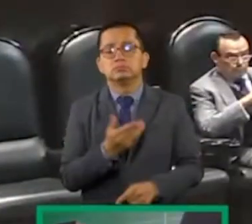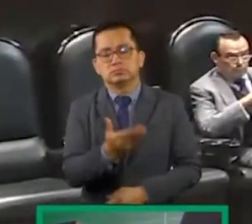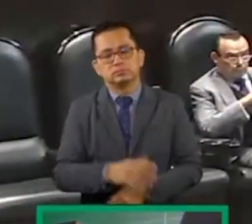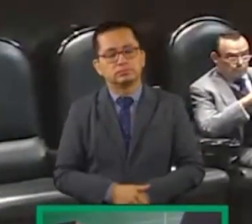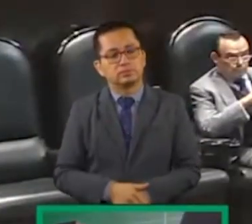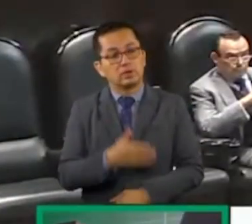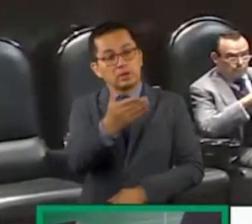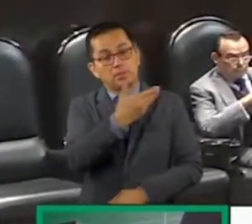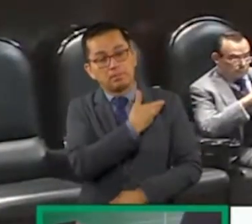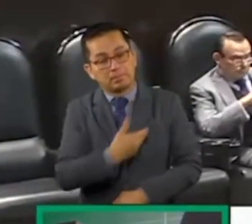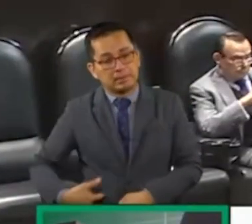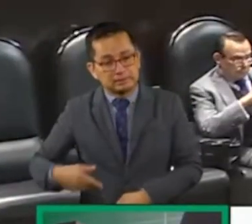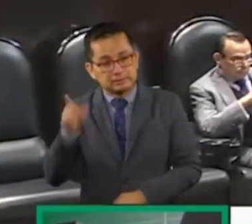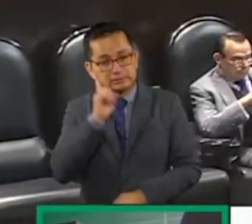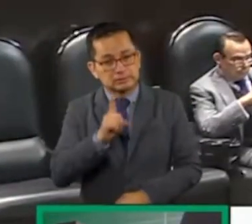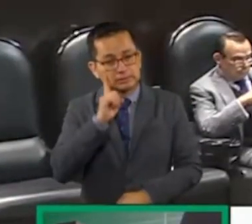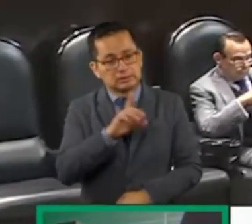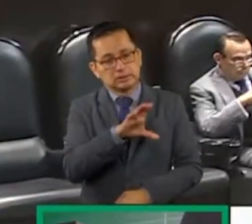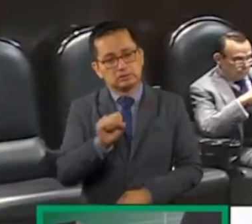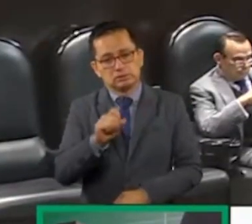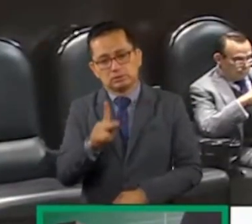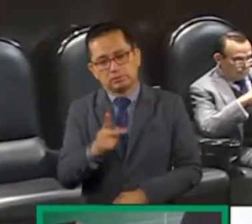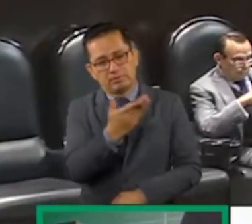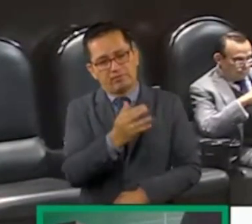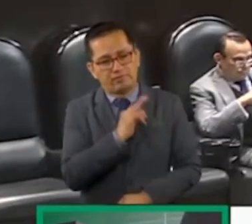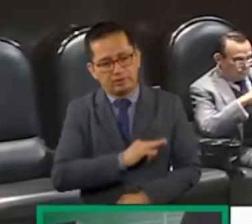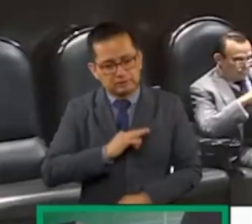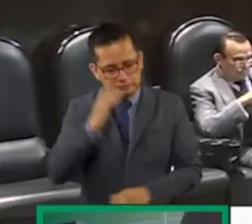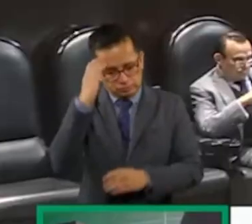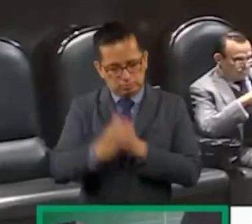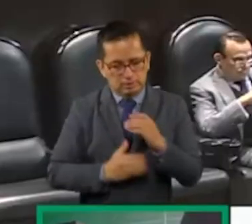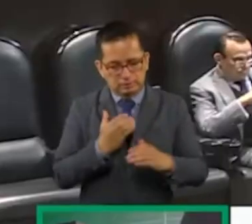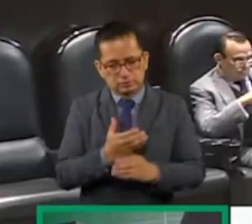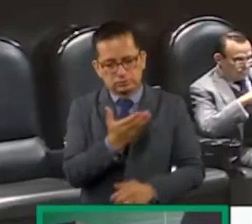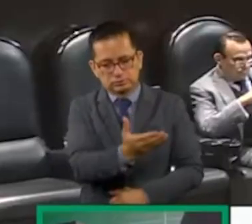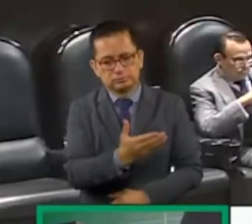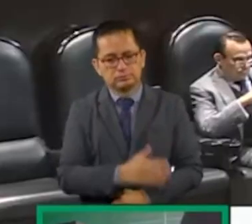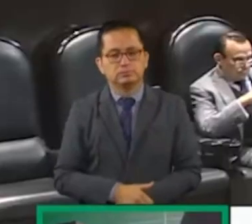feliz cumpleaños a nuestra presidenta, la doctora Claudia Sheinbaum. Muchas gracias.